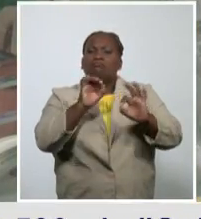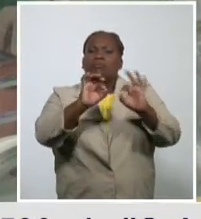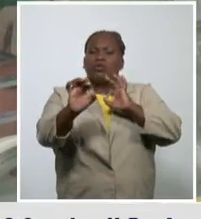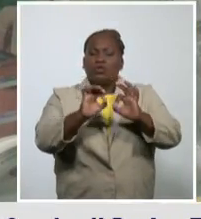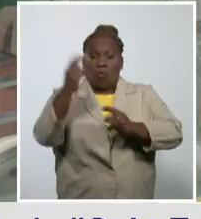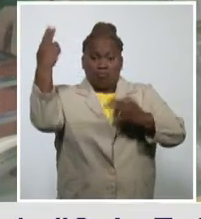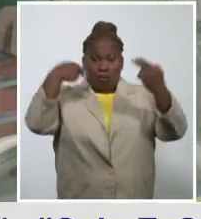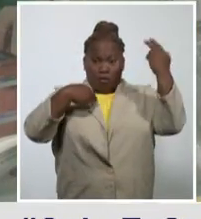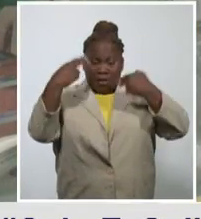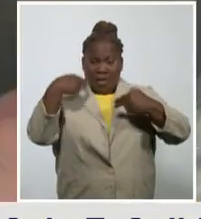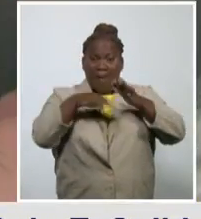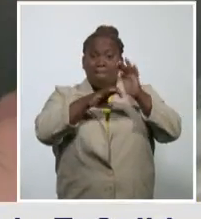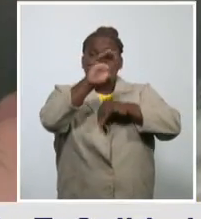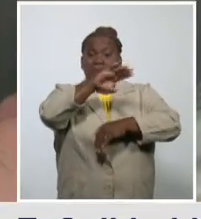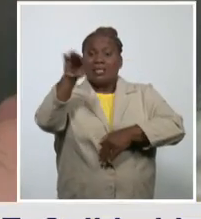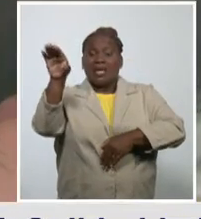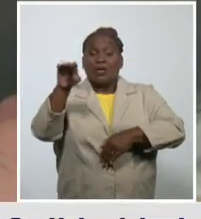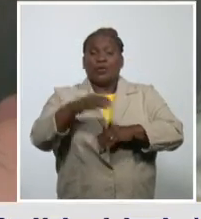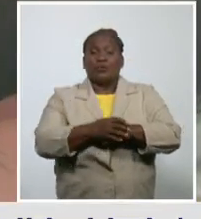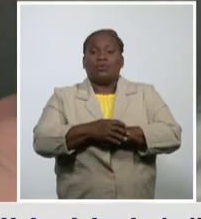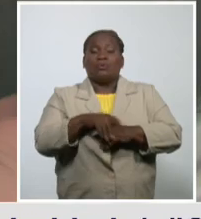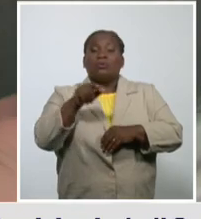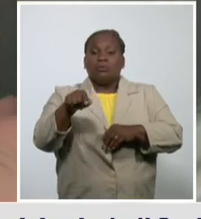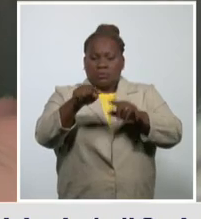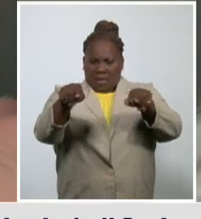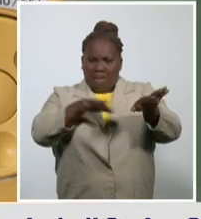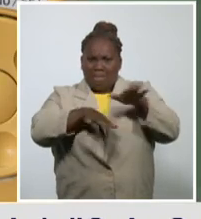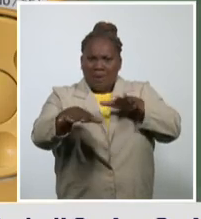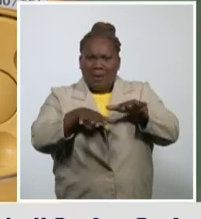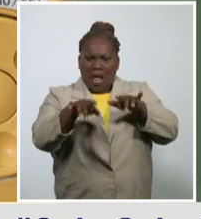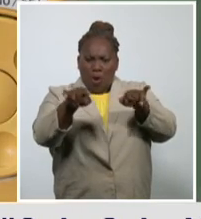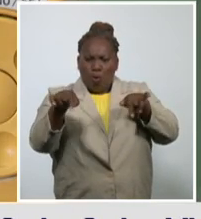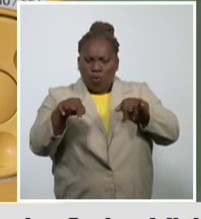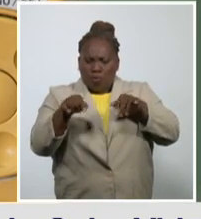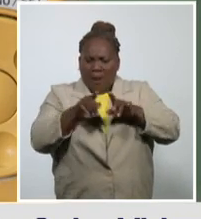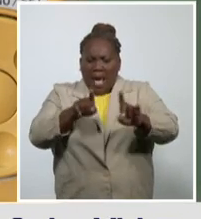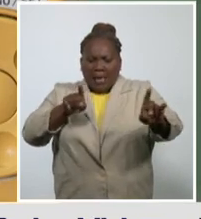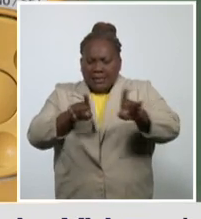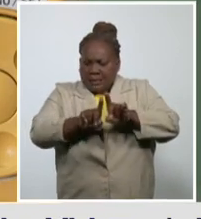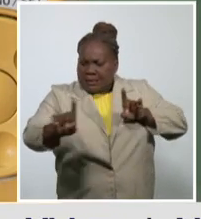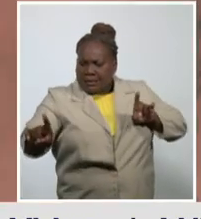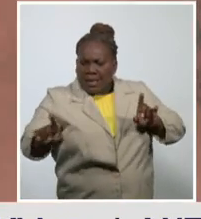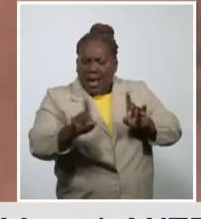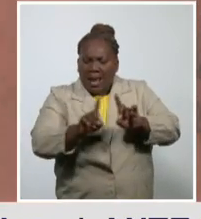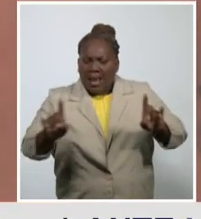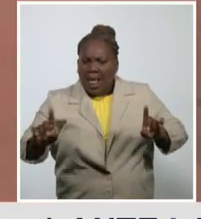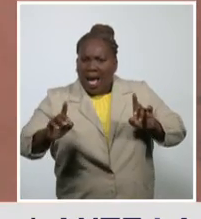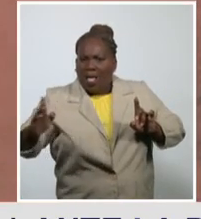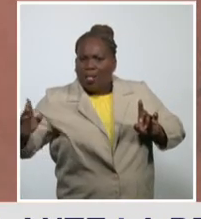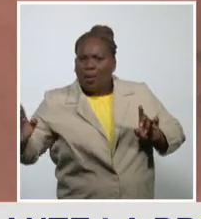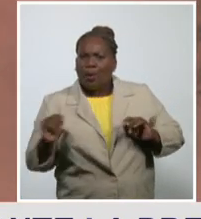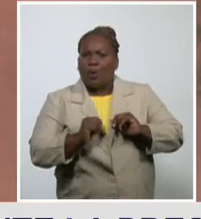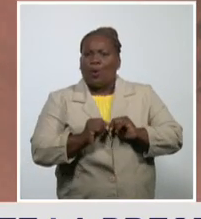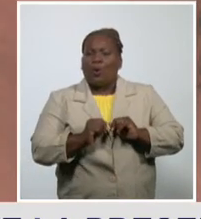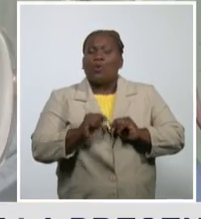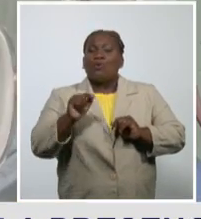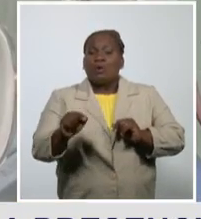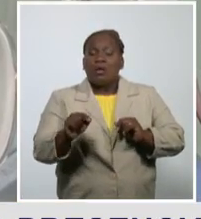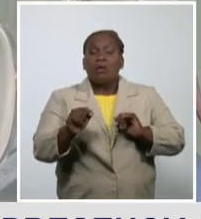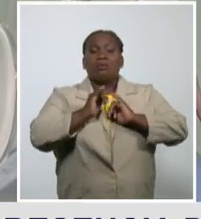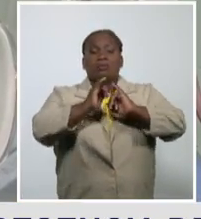Salud Pública. Se habilitaron los cubículos para aislar a los recién nacidos que se reporten en las áreas de salud